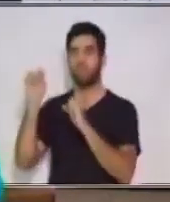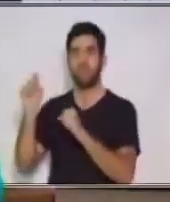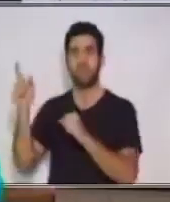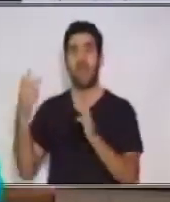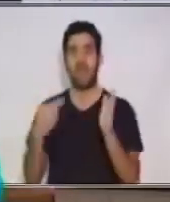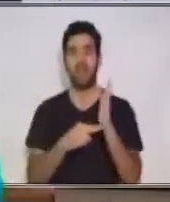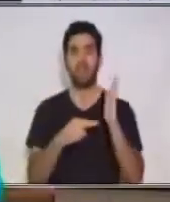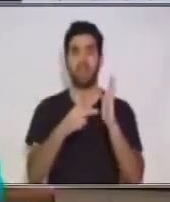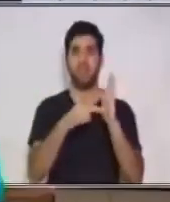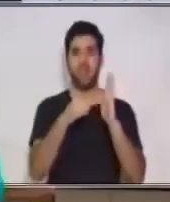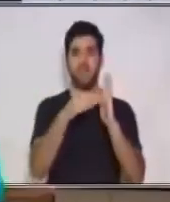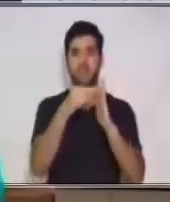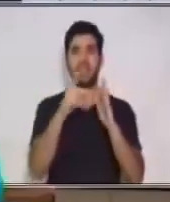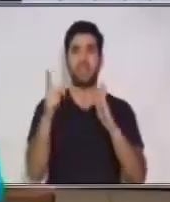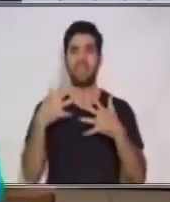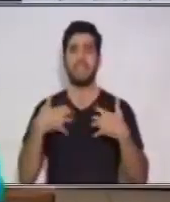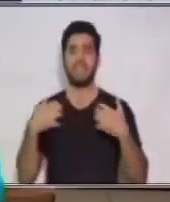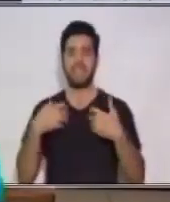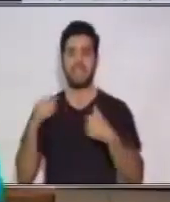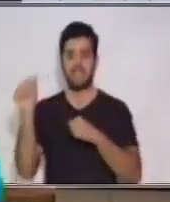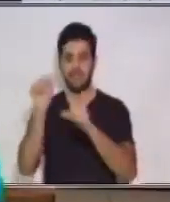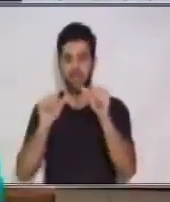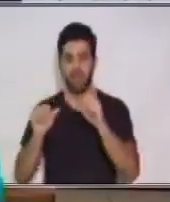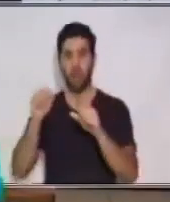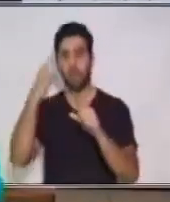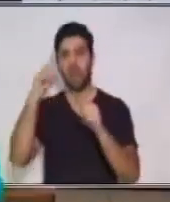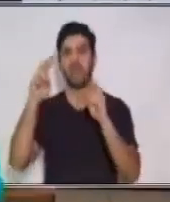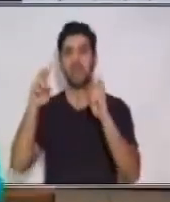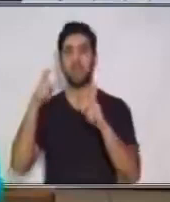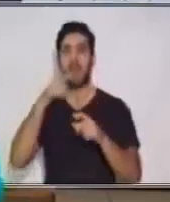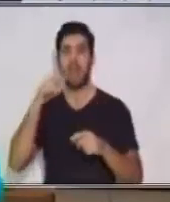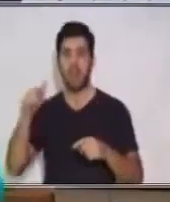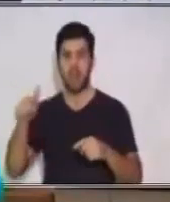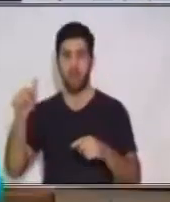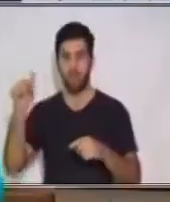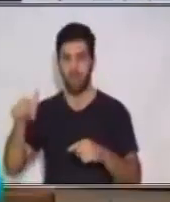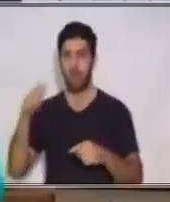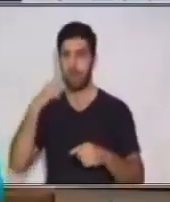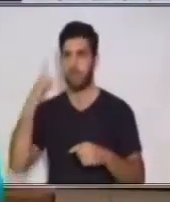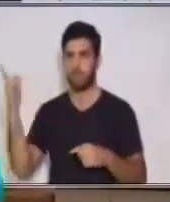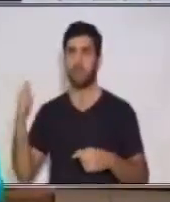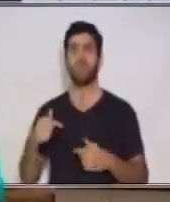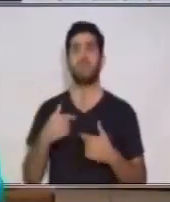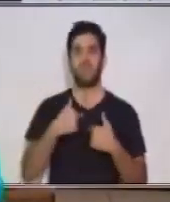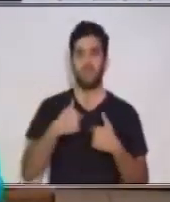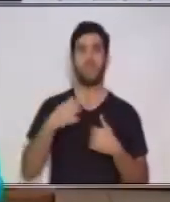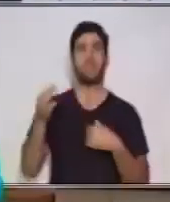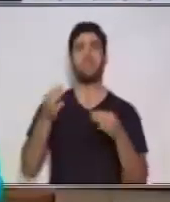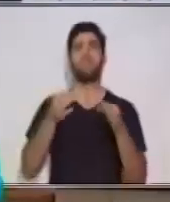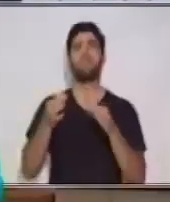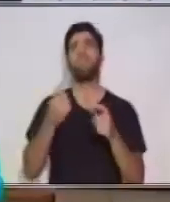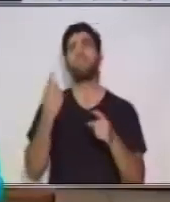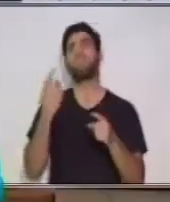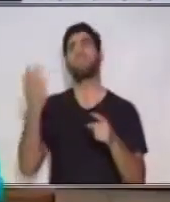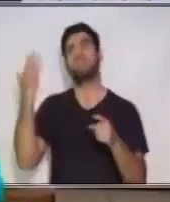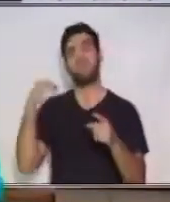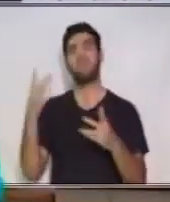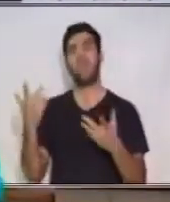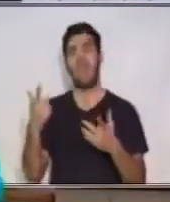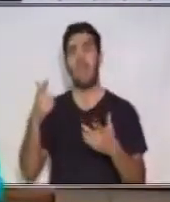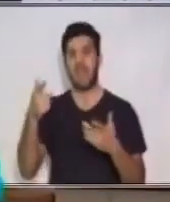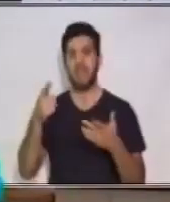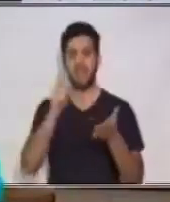niveles científicos de la lengua y estamos hablando específicamente de la semántica. Yo les explicaba a ustedes que dentro de la semántica es